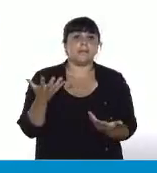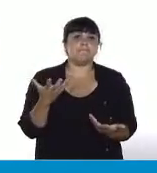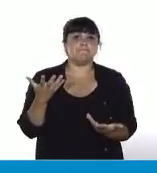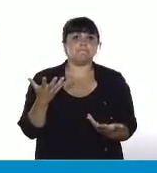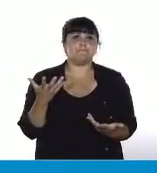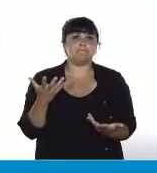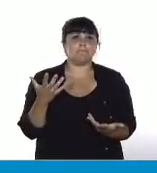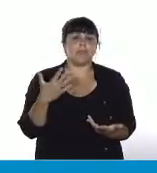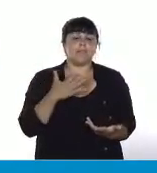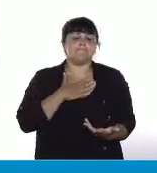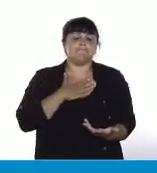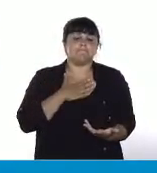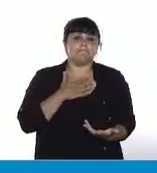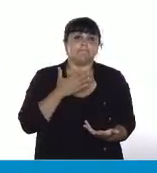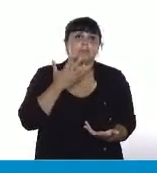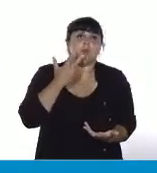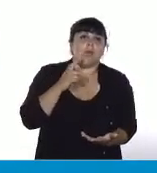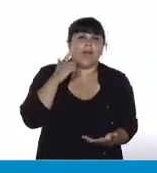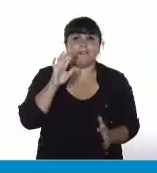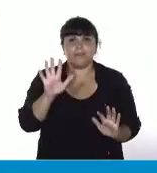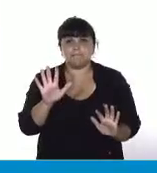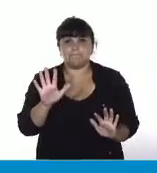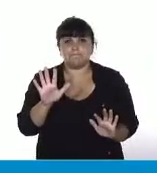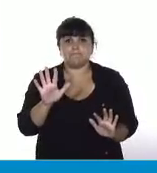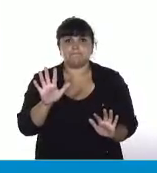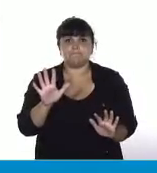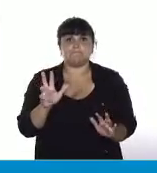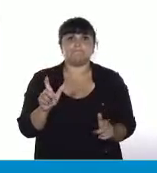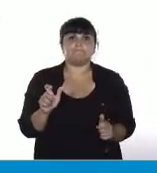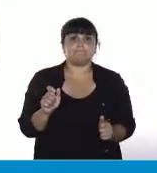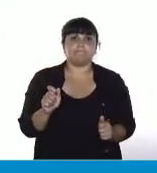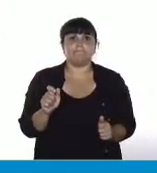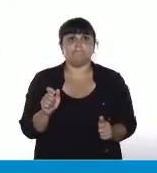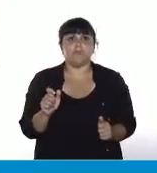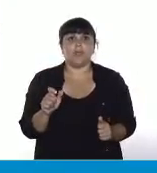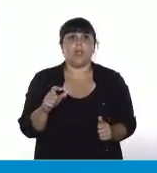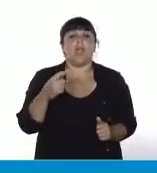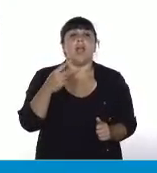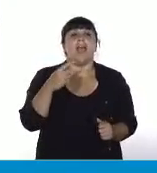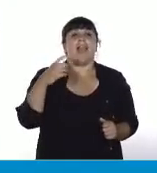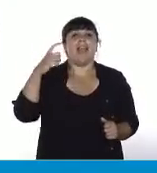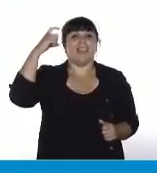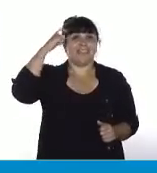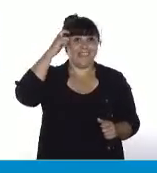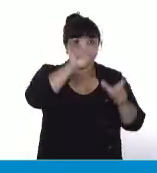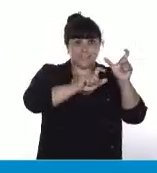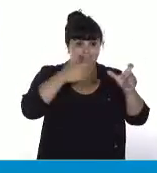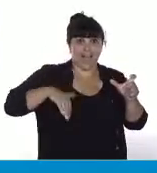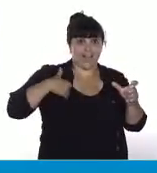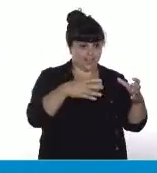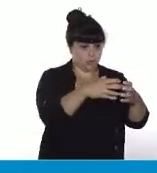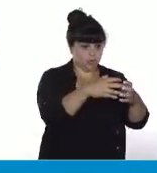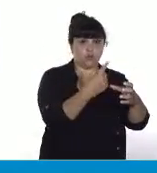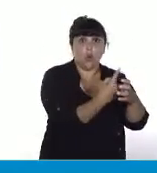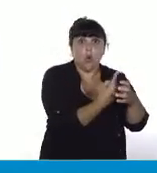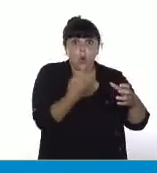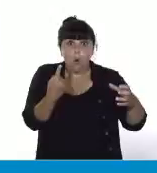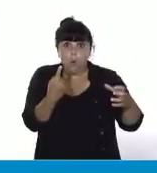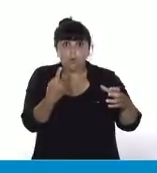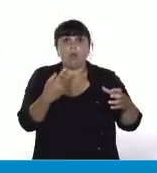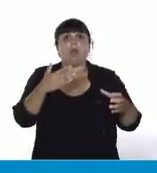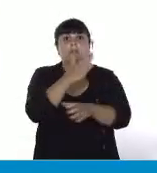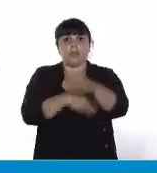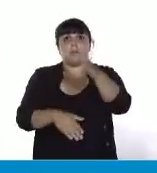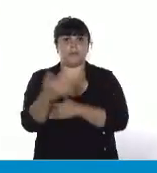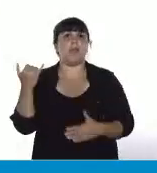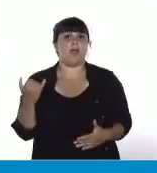me gustaría, bueno, a ver, uno de cada 10 argentinos tiene algún tipo de discapacidad.